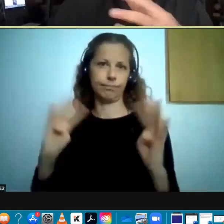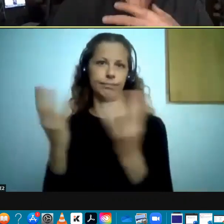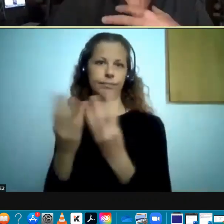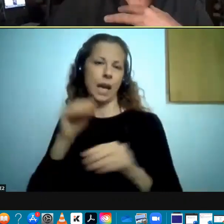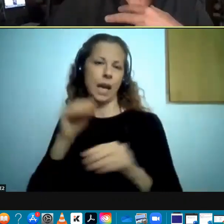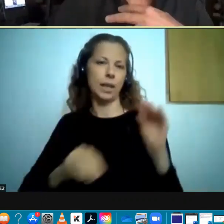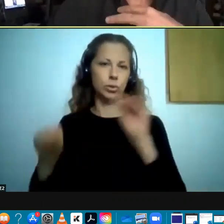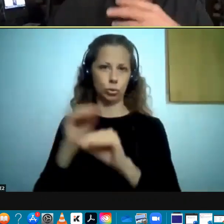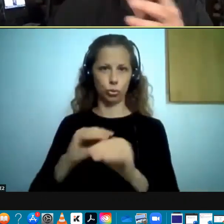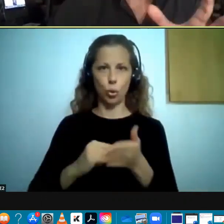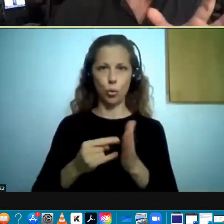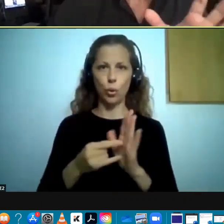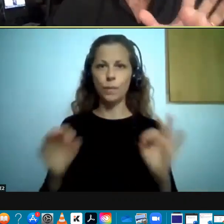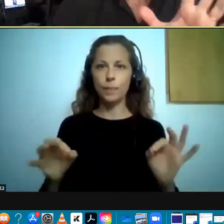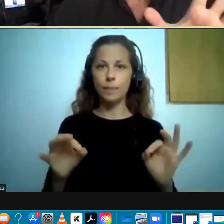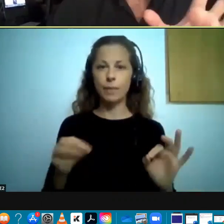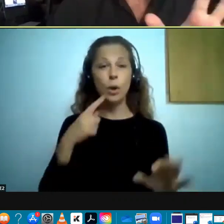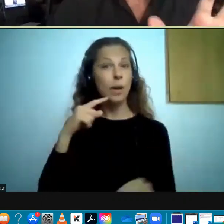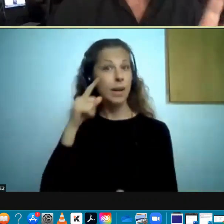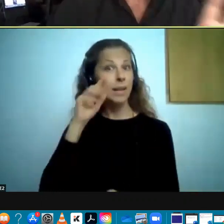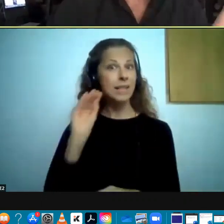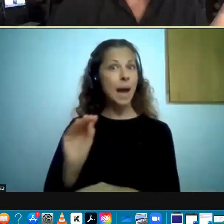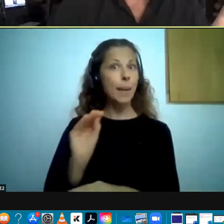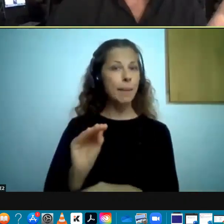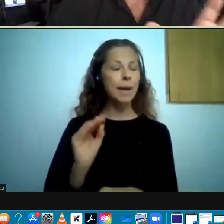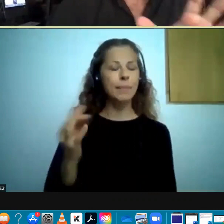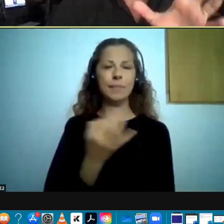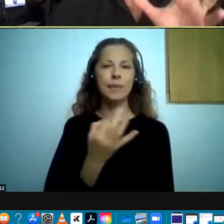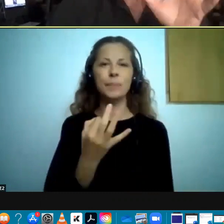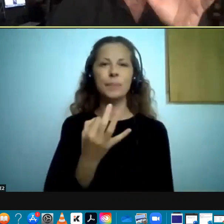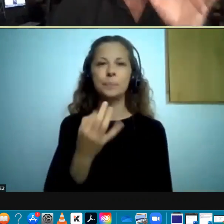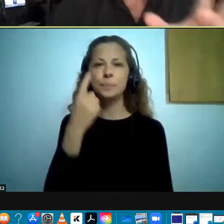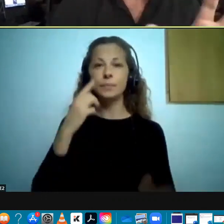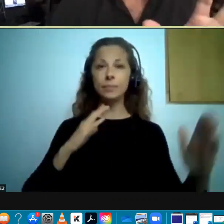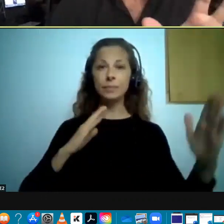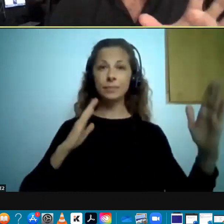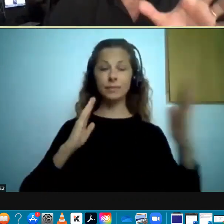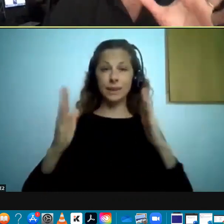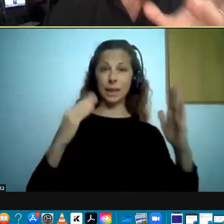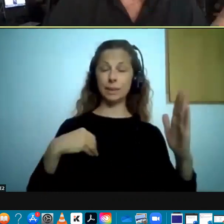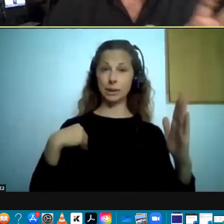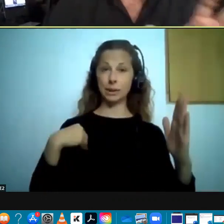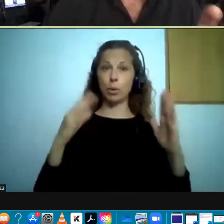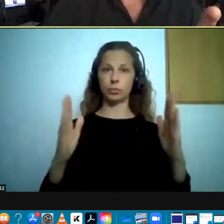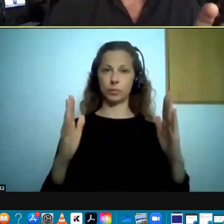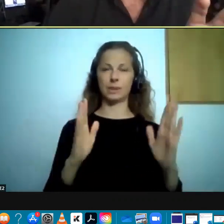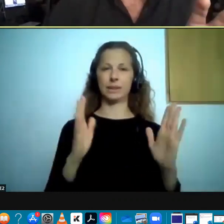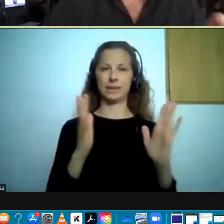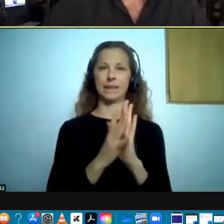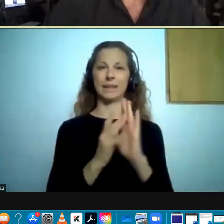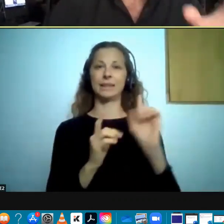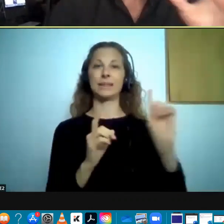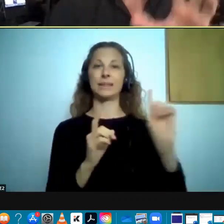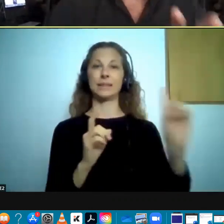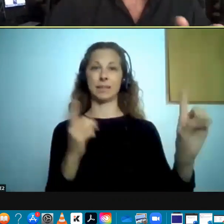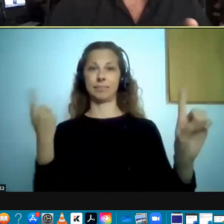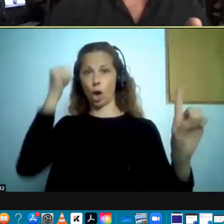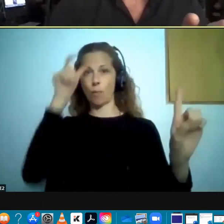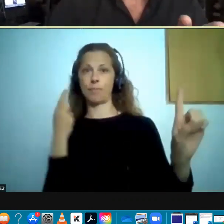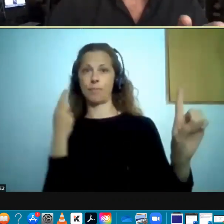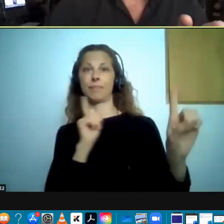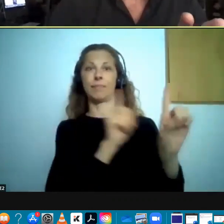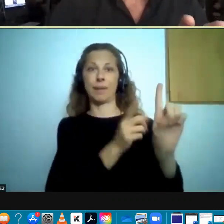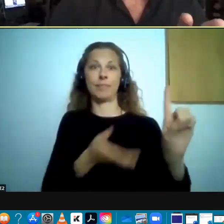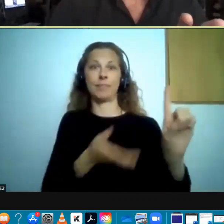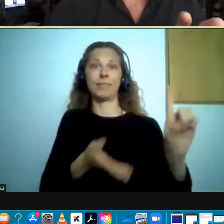lo que me llamó la atención fue que en el periodo transcurrido desde que se produce la agresión por parte del cliente hasta